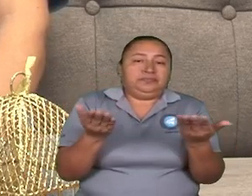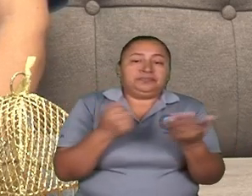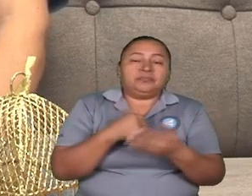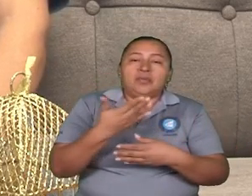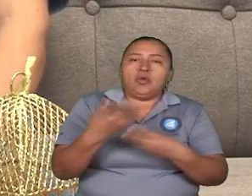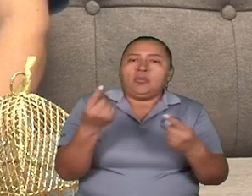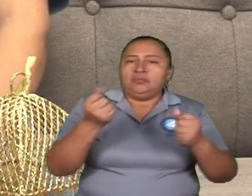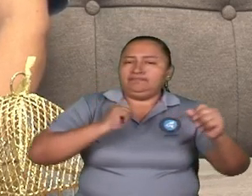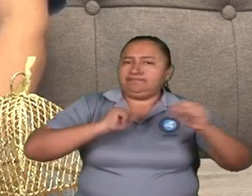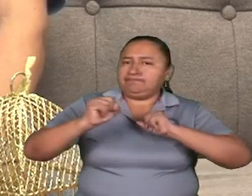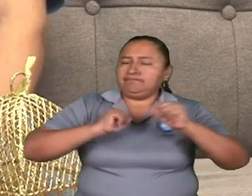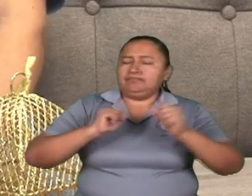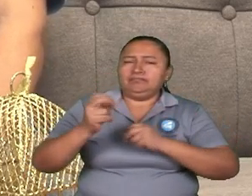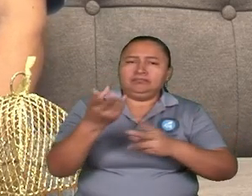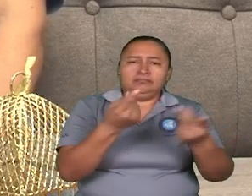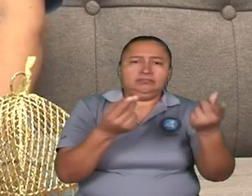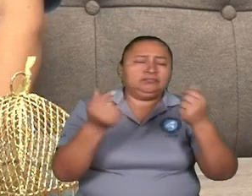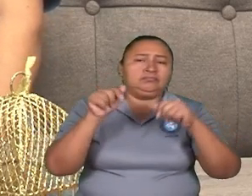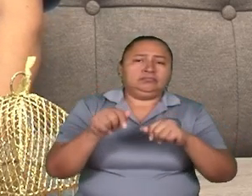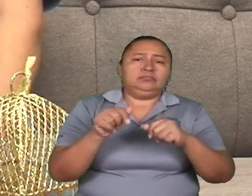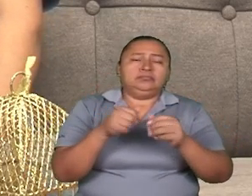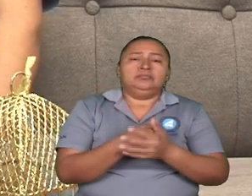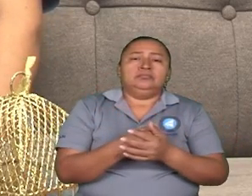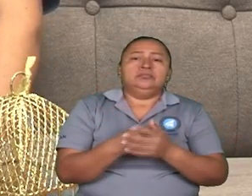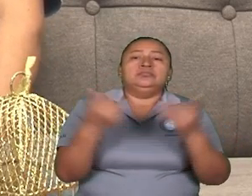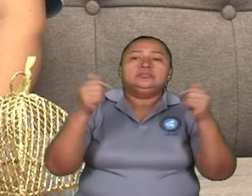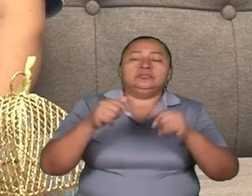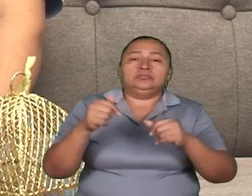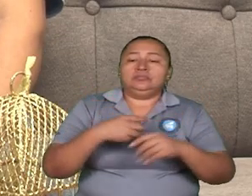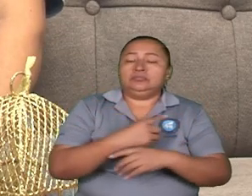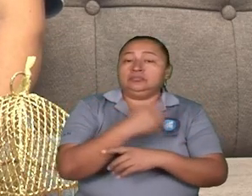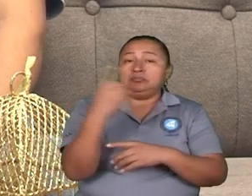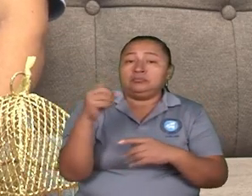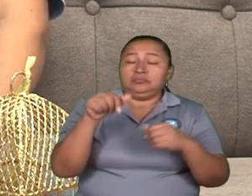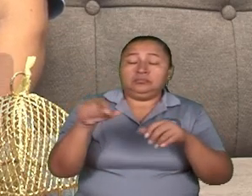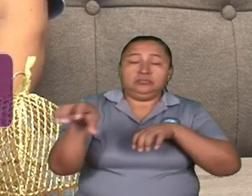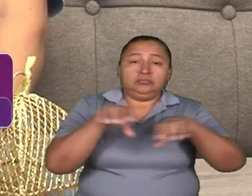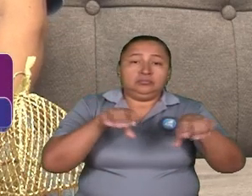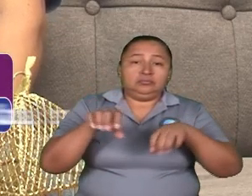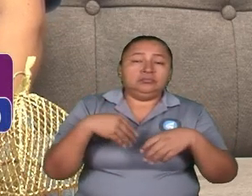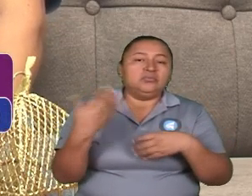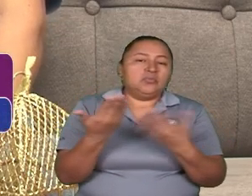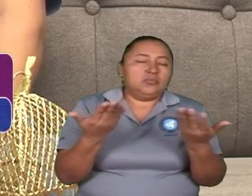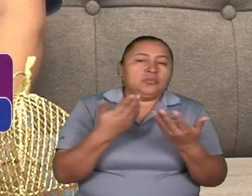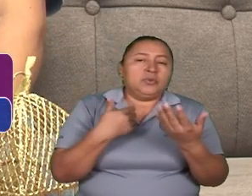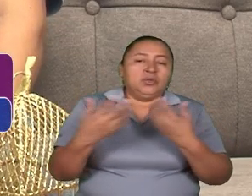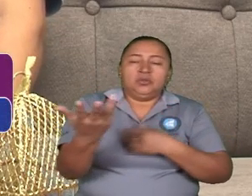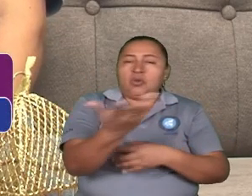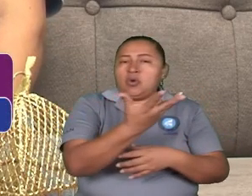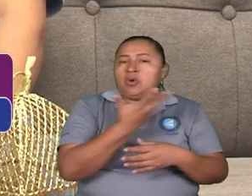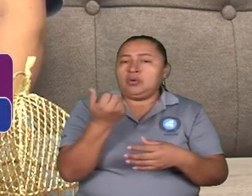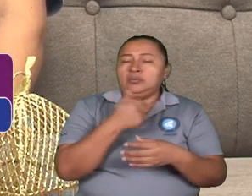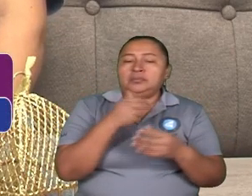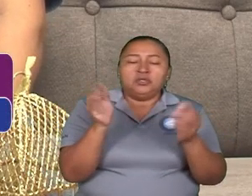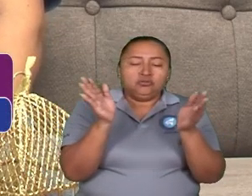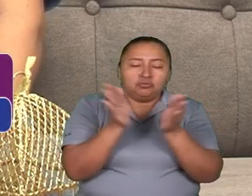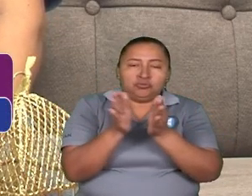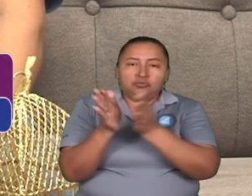Navideño. Pero voy a llegar a este punto. ¿Cuánto se vendió? Eso es, y